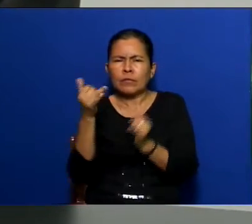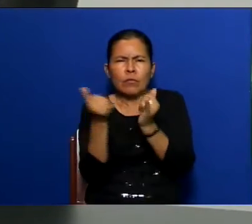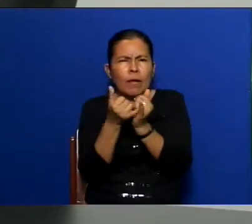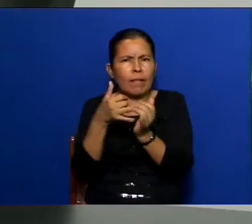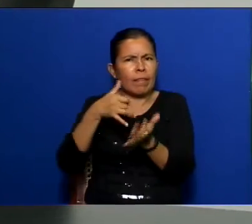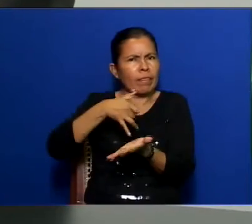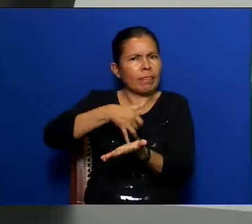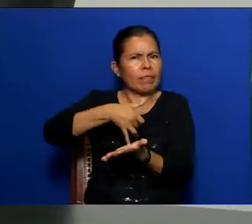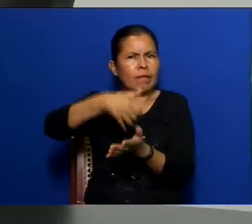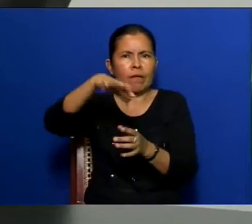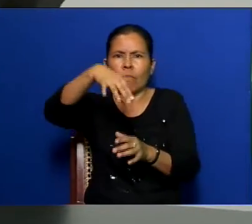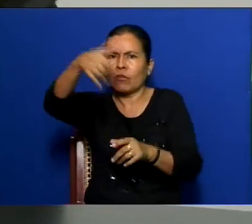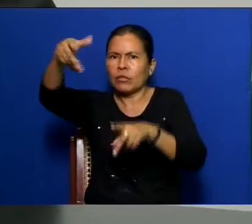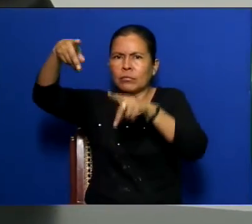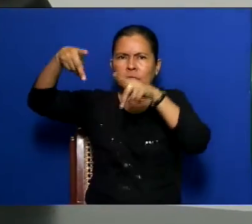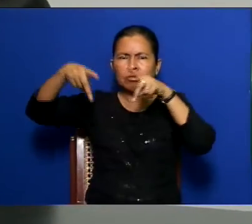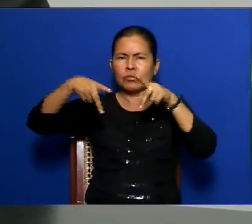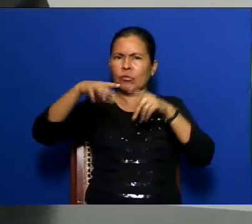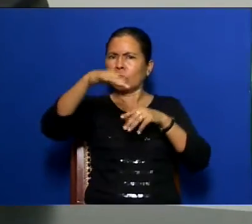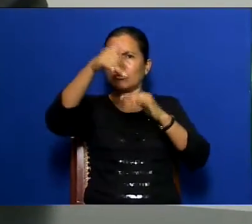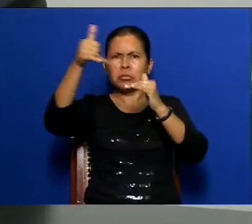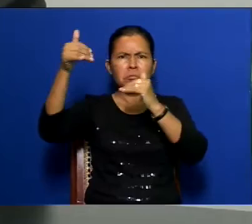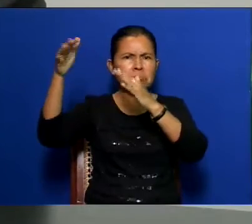personas. En consecuencia,